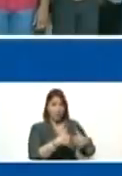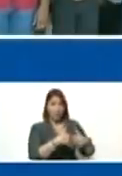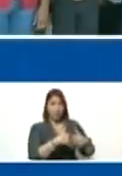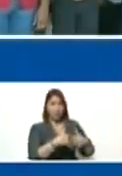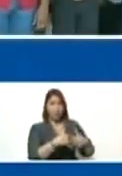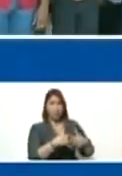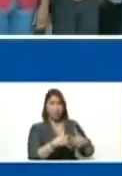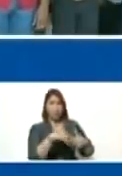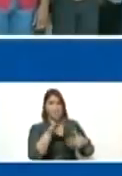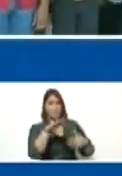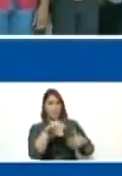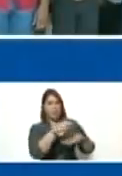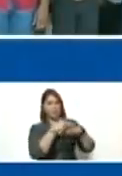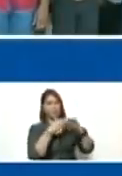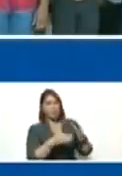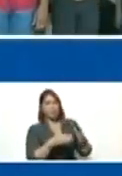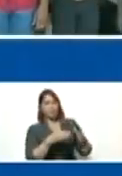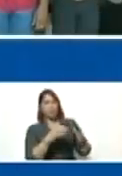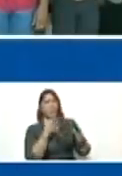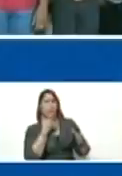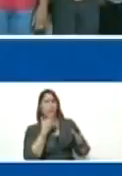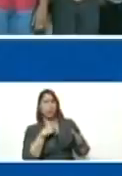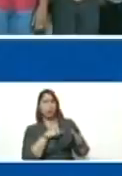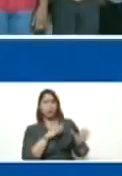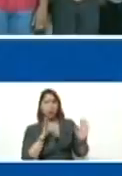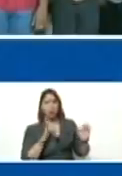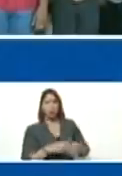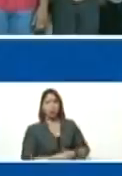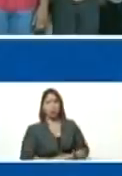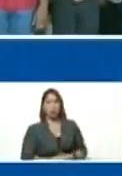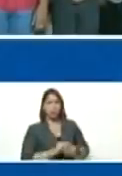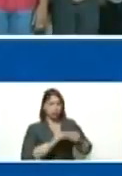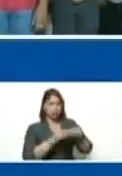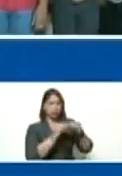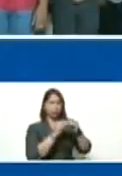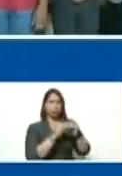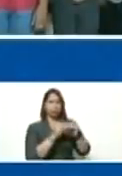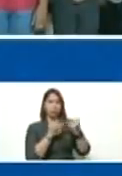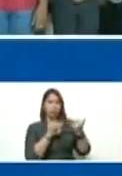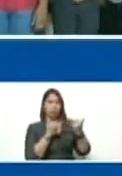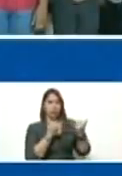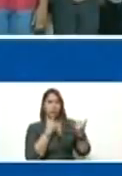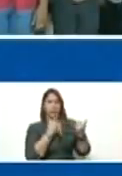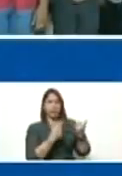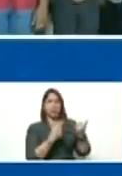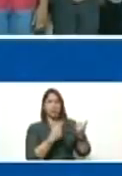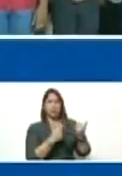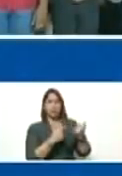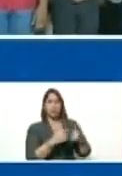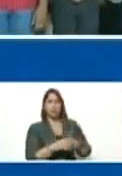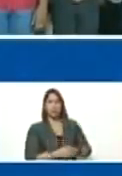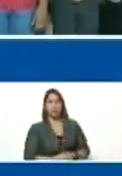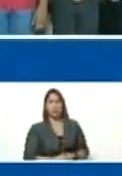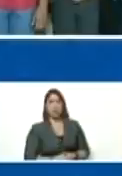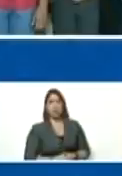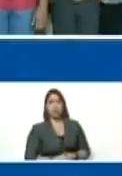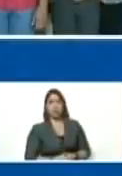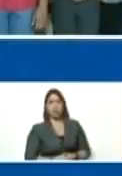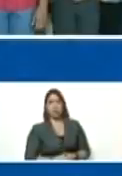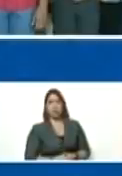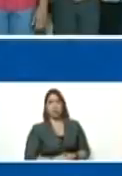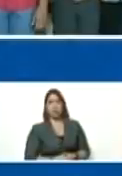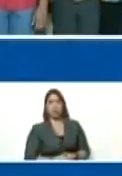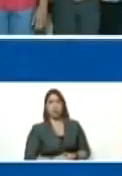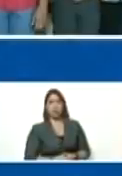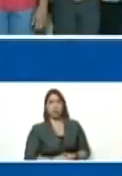mire, ministro, José Gregorio, si por ejemplo nosotros reparamos, ahora me decían los compañeros de briqueta, ¿dónde están los compañeros de la briqueta aquí?